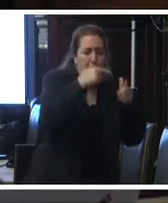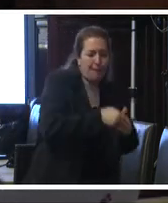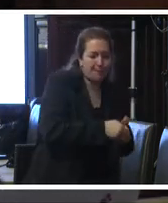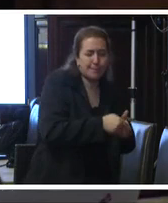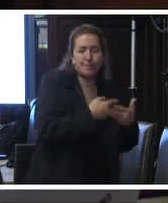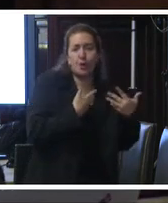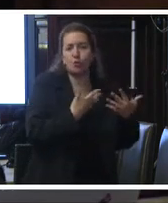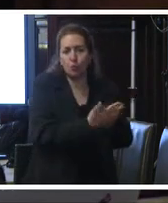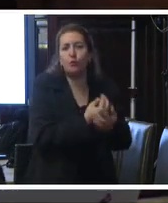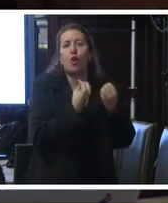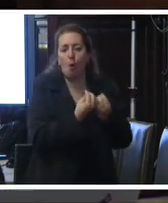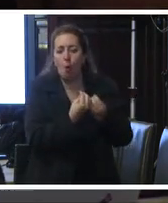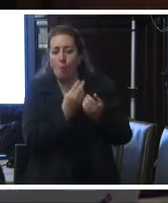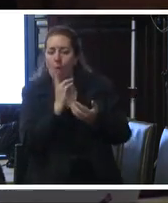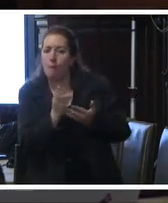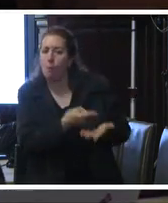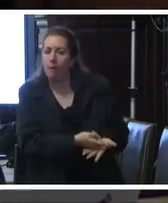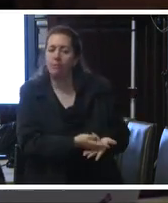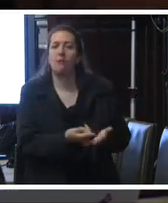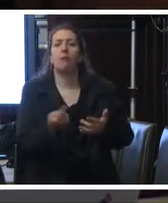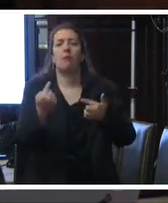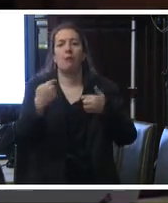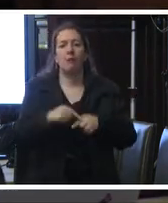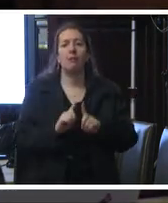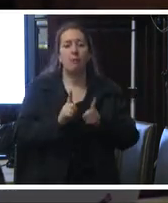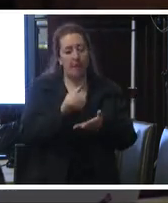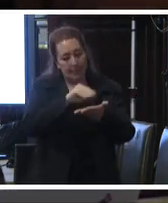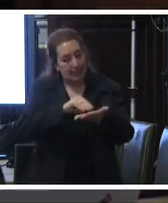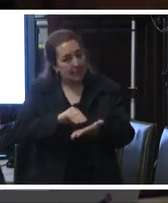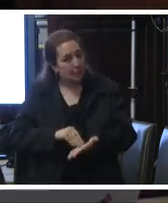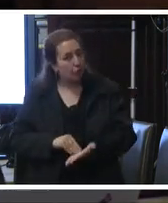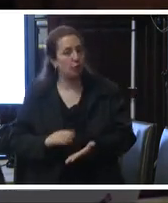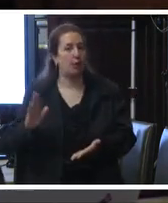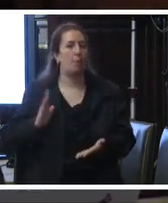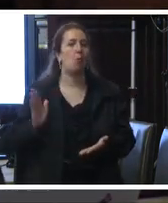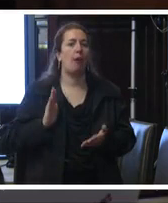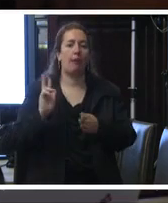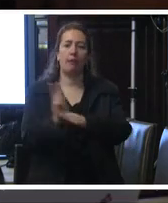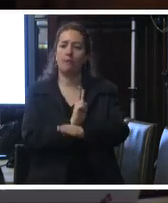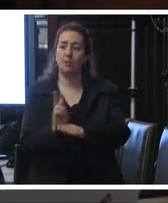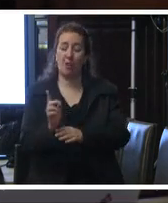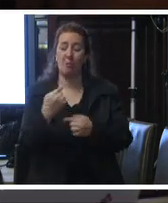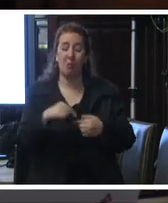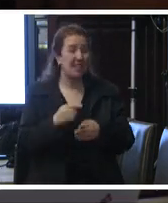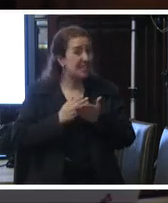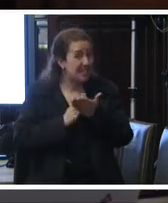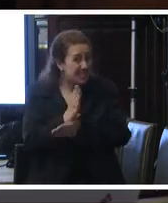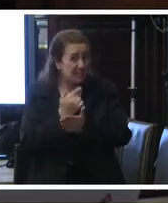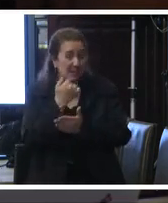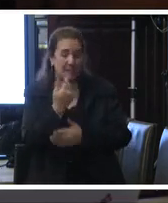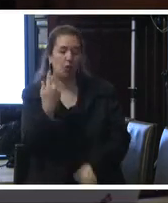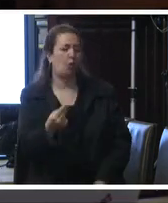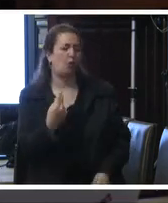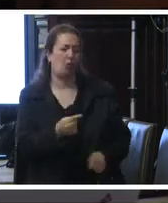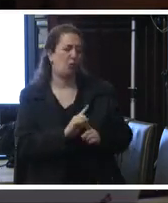tener un registro incluso de perfil de la mujer defensora, porque constantemente se está negando que las mujeres que